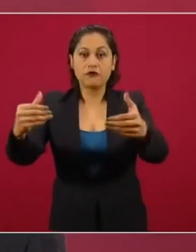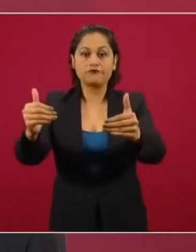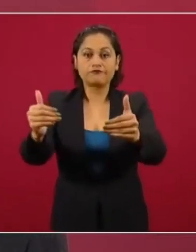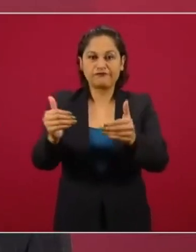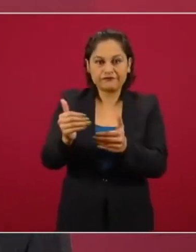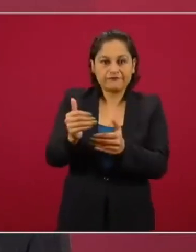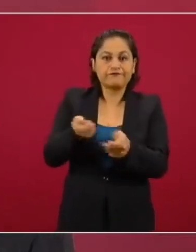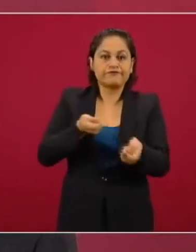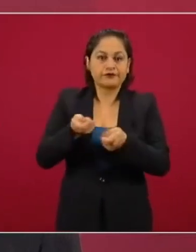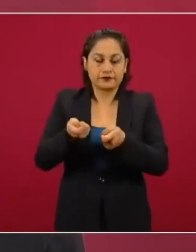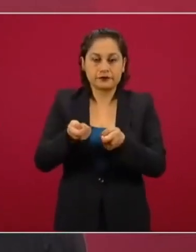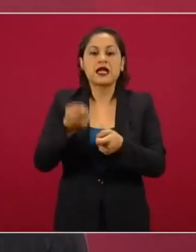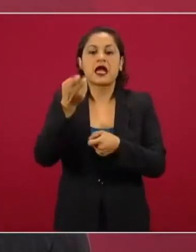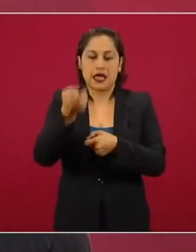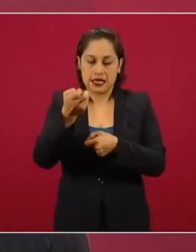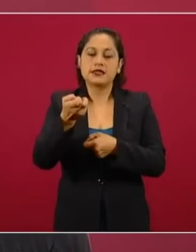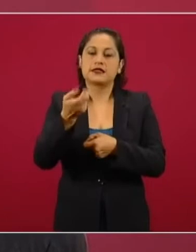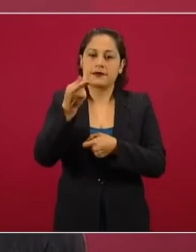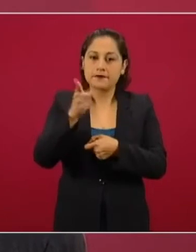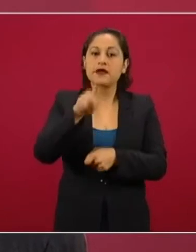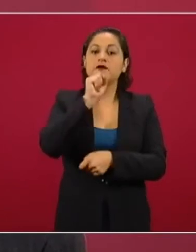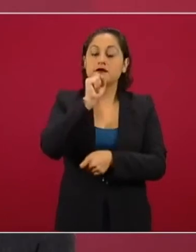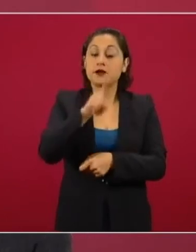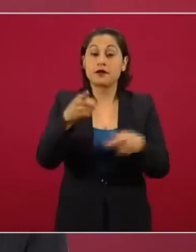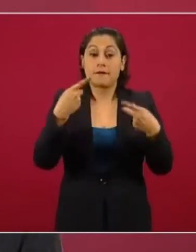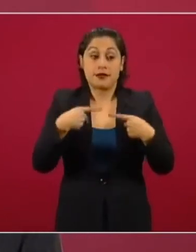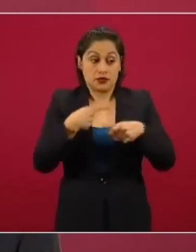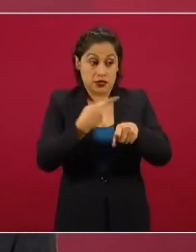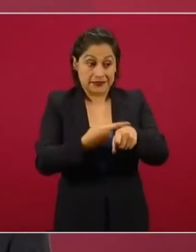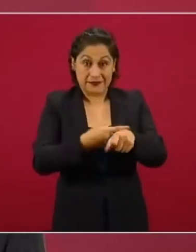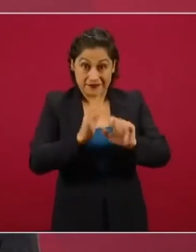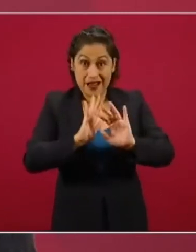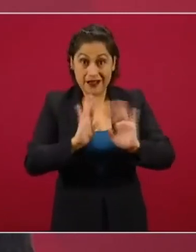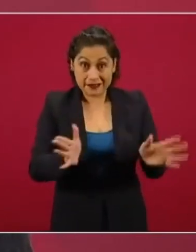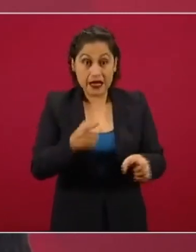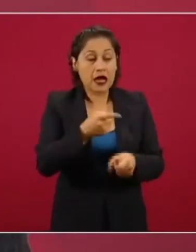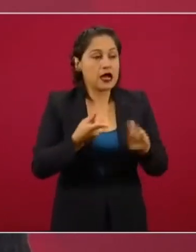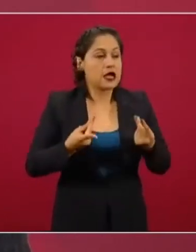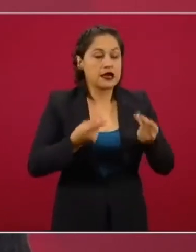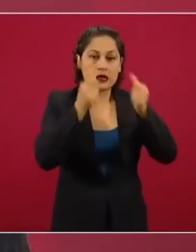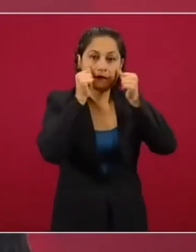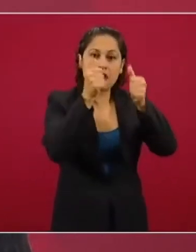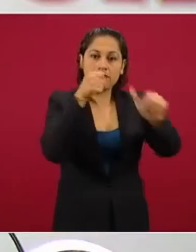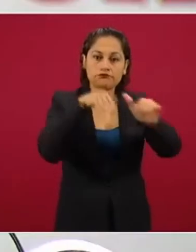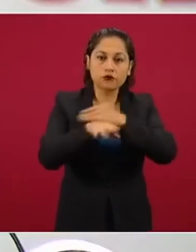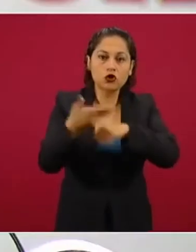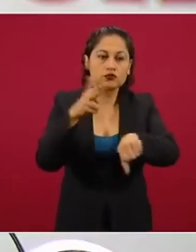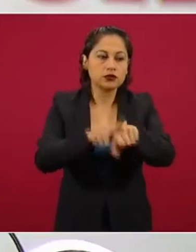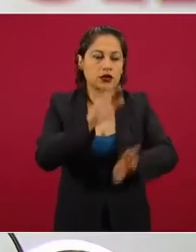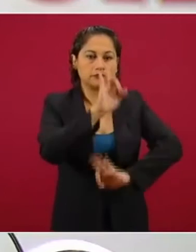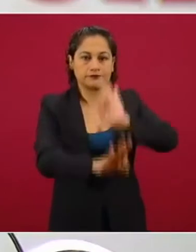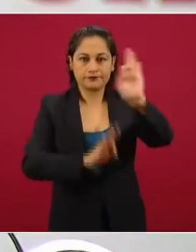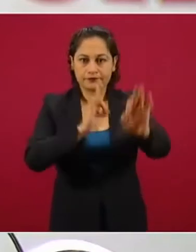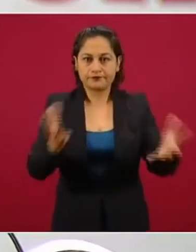eficiencia de la transmisión, también lograr que las personas enfermas lleguen lo más oportunamente a los hospitales. Tenemos en